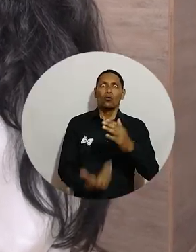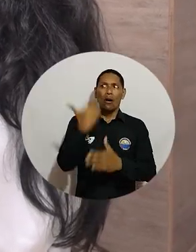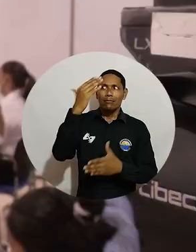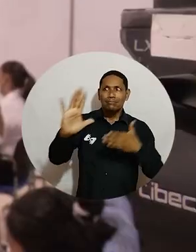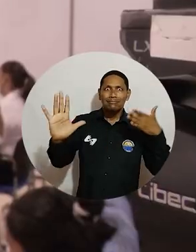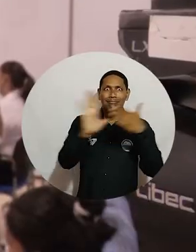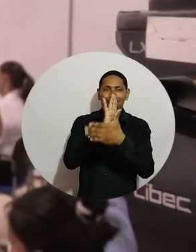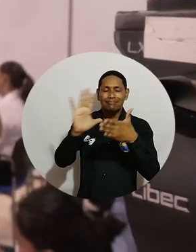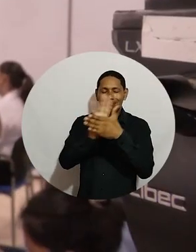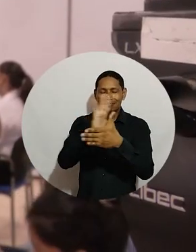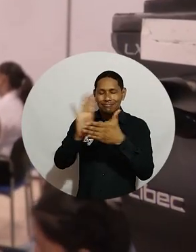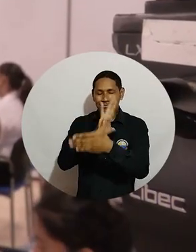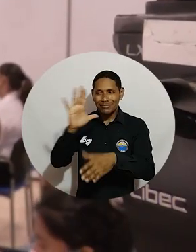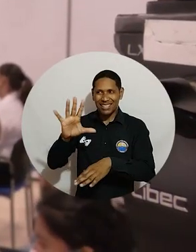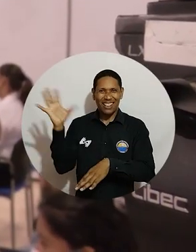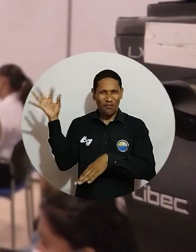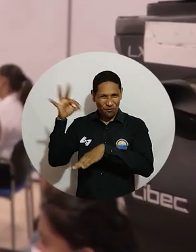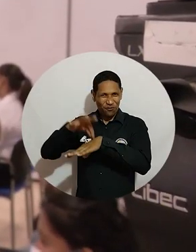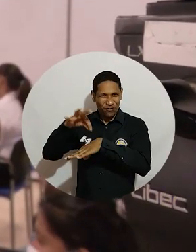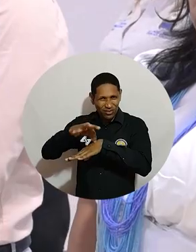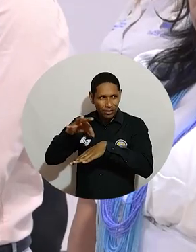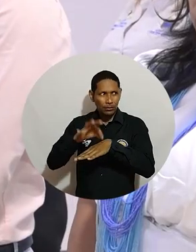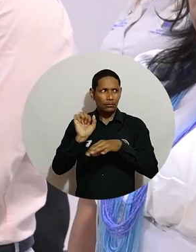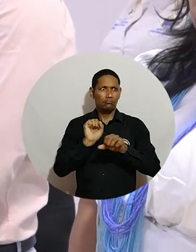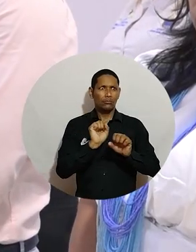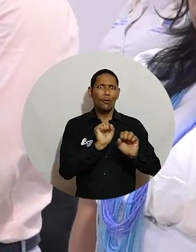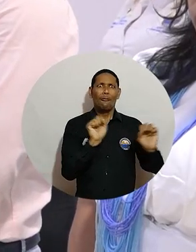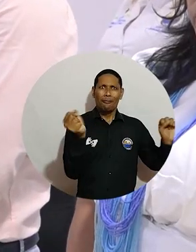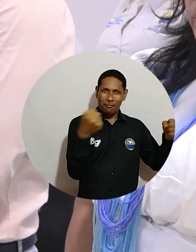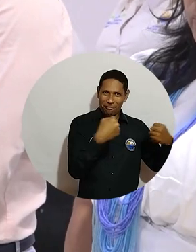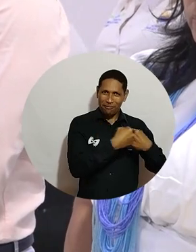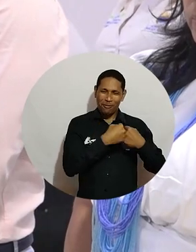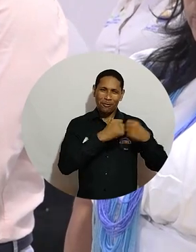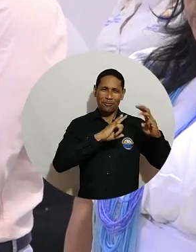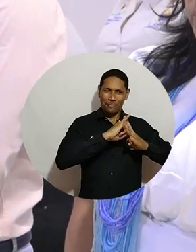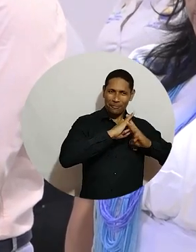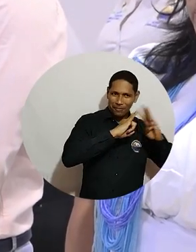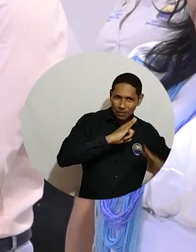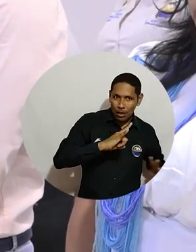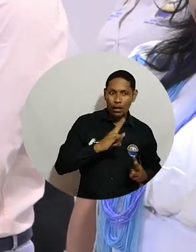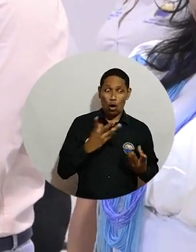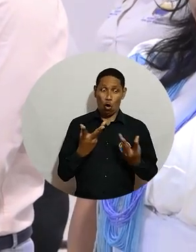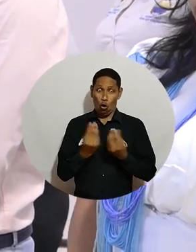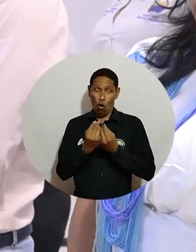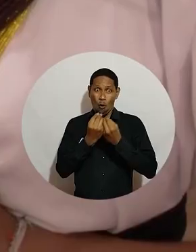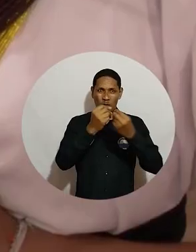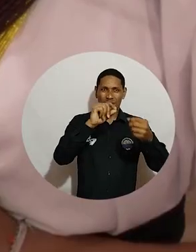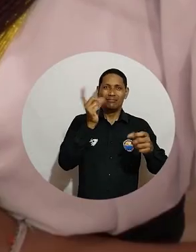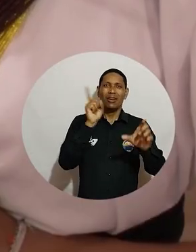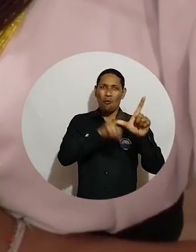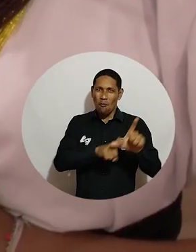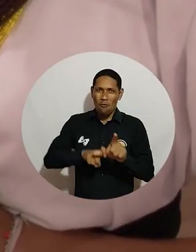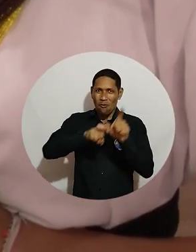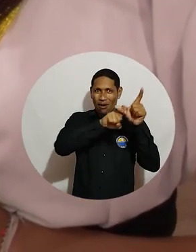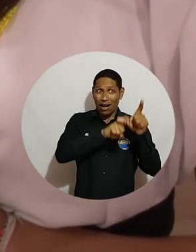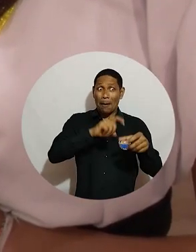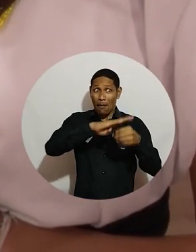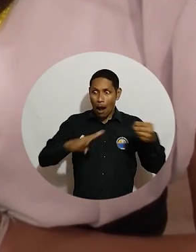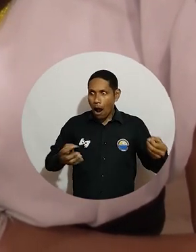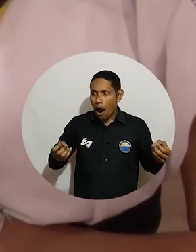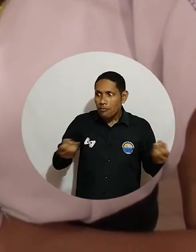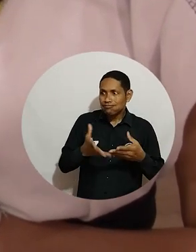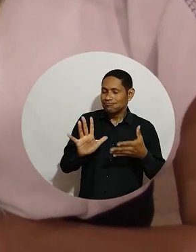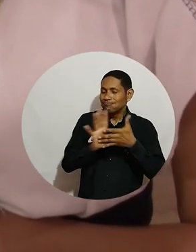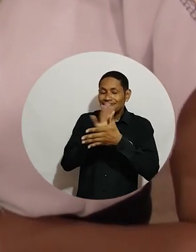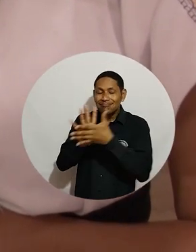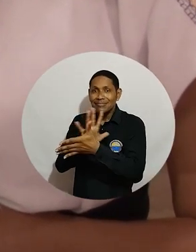La noticia de la beca entregada por Tras la Perla, Unimagdalena y Cabildo Arhuaco del Magdalena y La Guajira, Gunzarreymán Villafaña, es